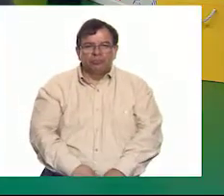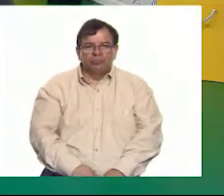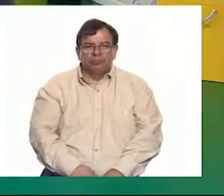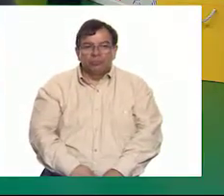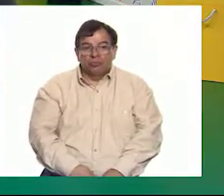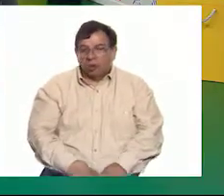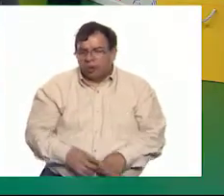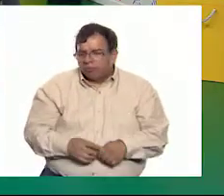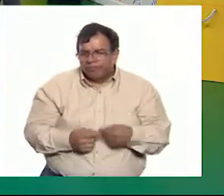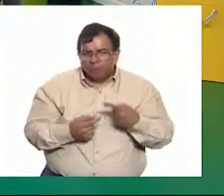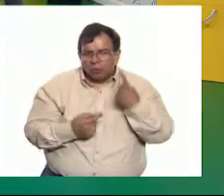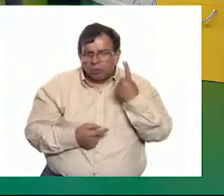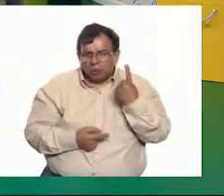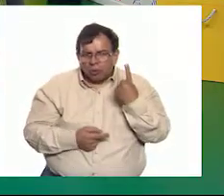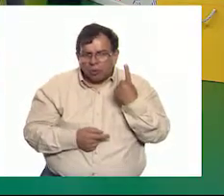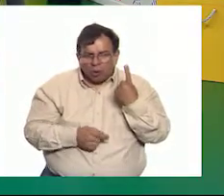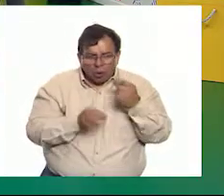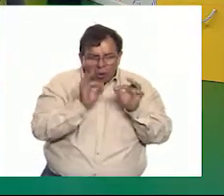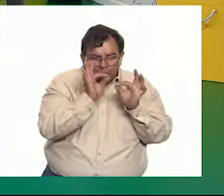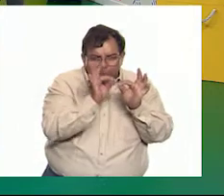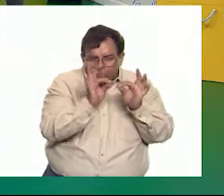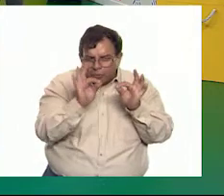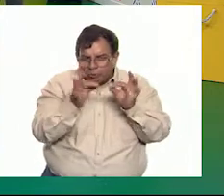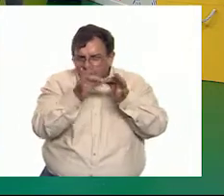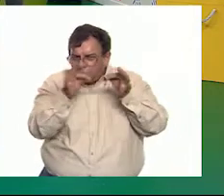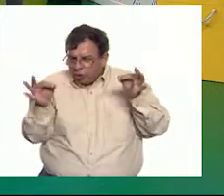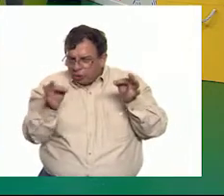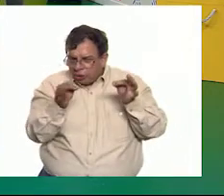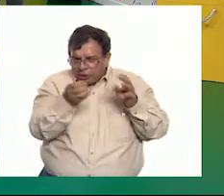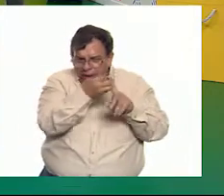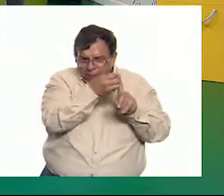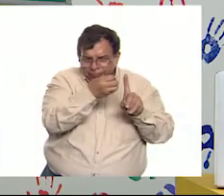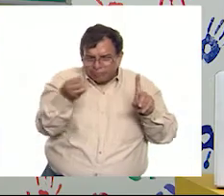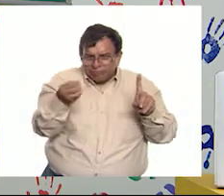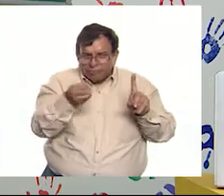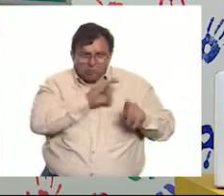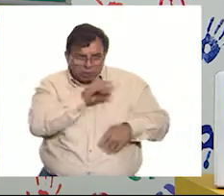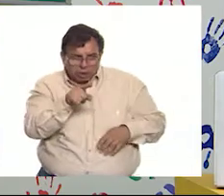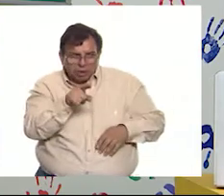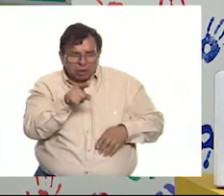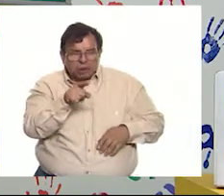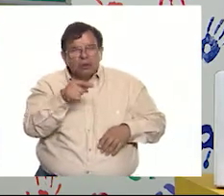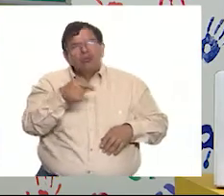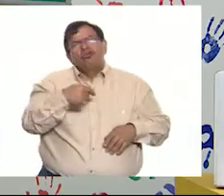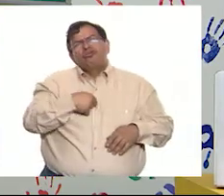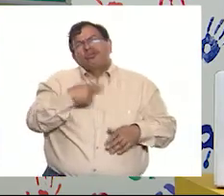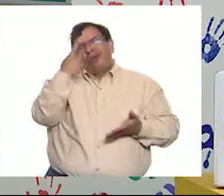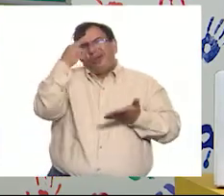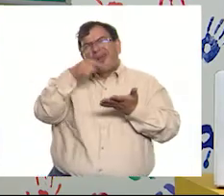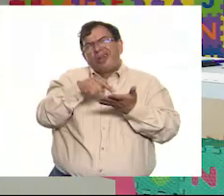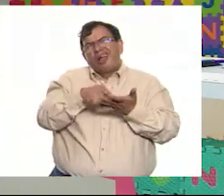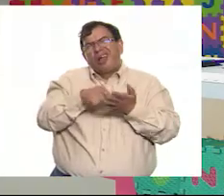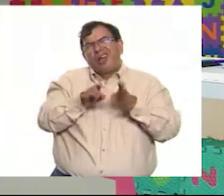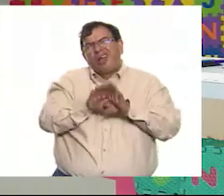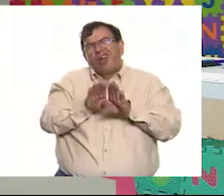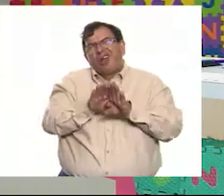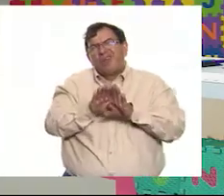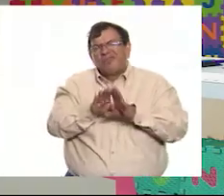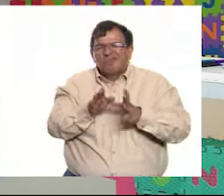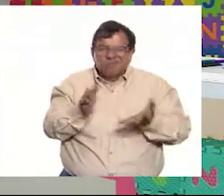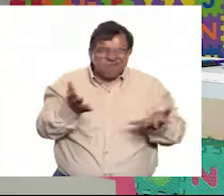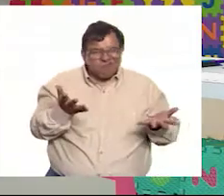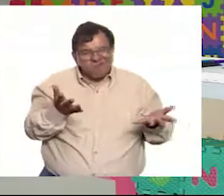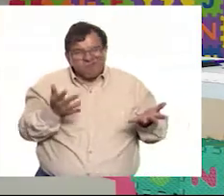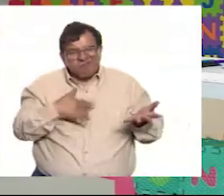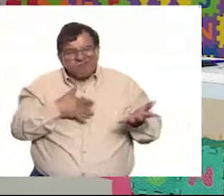uno, ¿lograste identificar los puntos y las líneas en una secuencia? Yo creo que yo me pondría, ¿ustedes qué